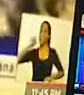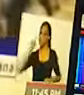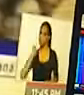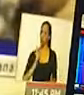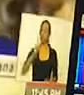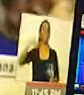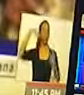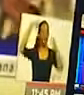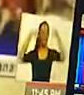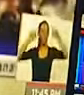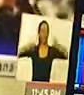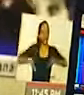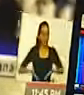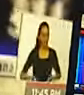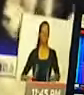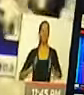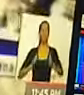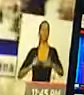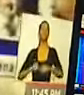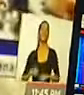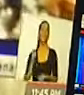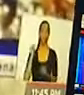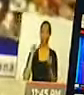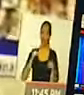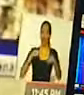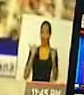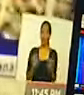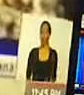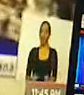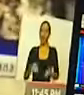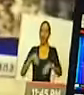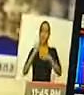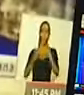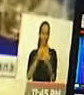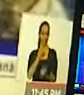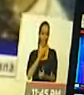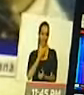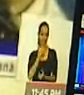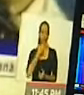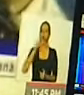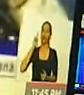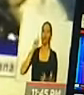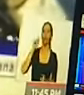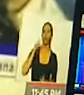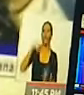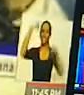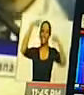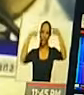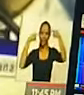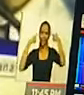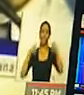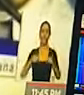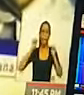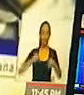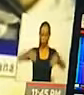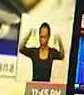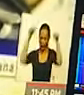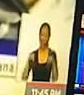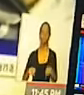de nacimiento y defensora de este proceso bonito, y soy liderista, y por eso estoy aquí,